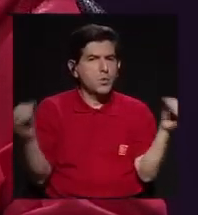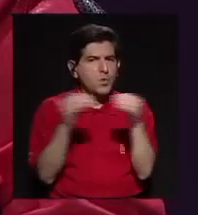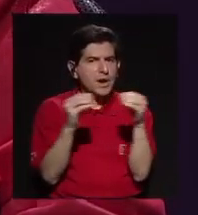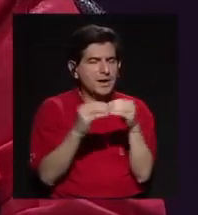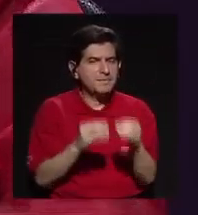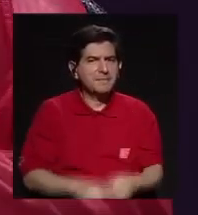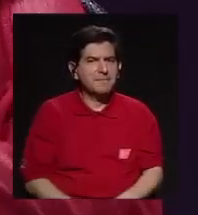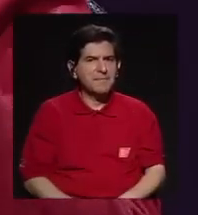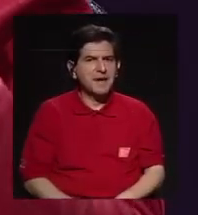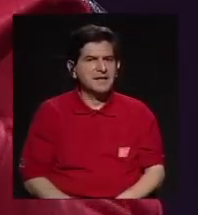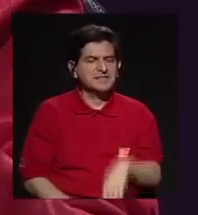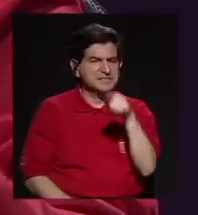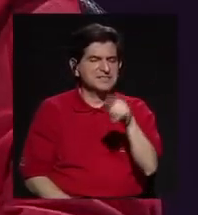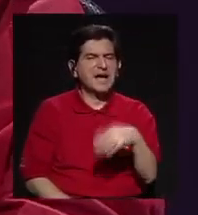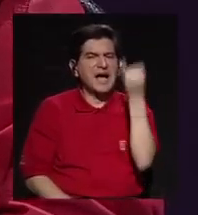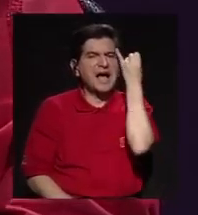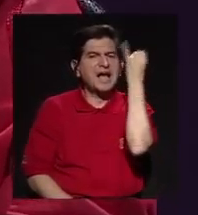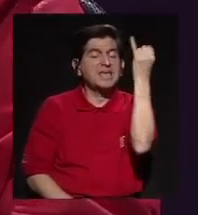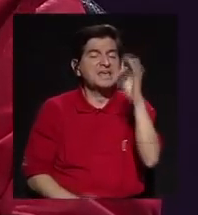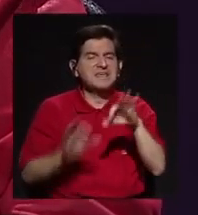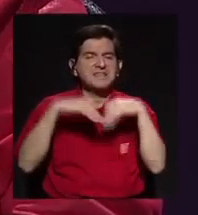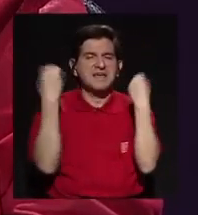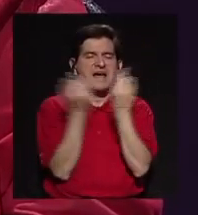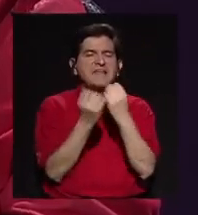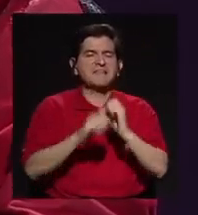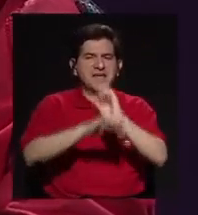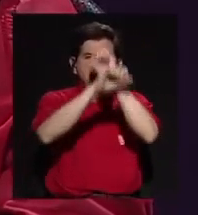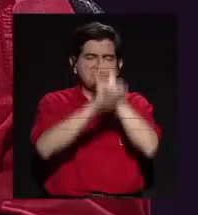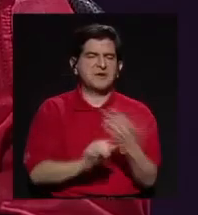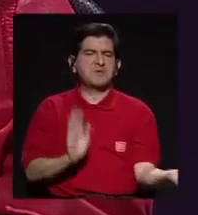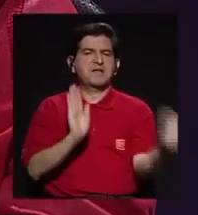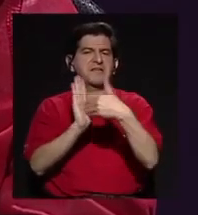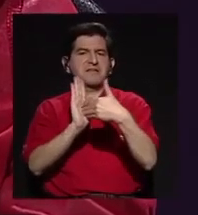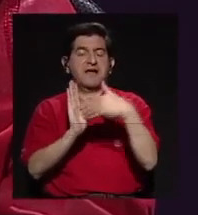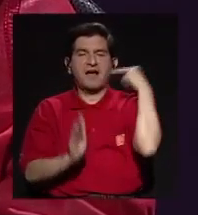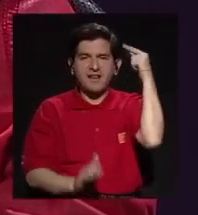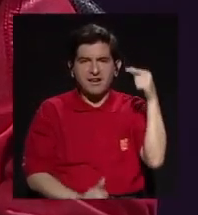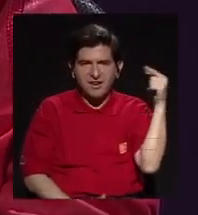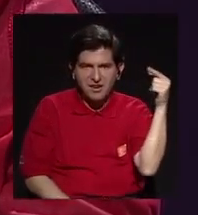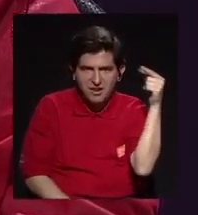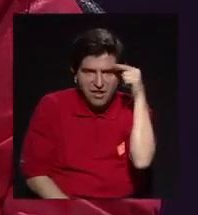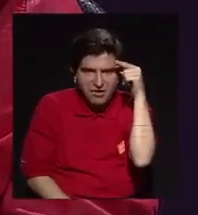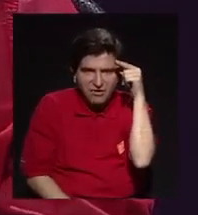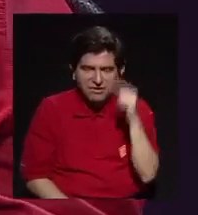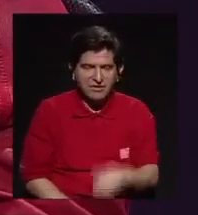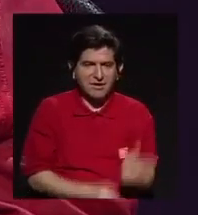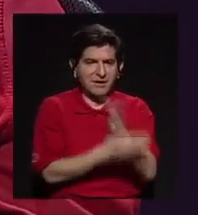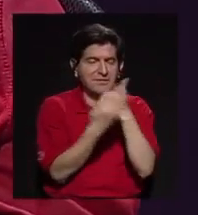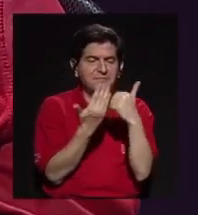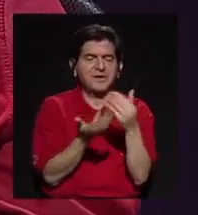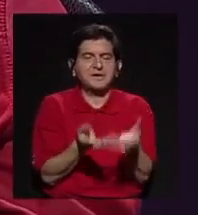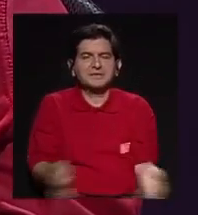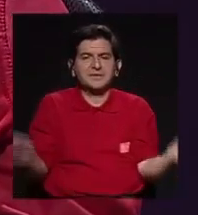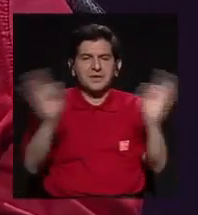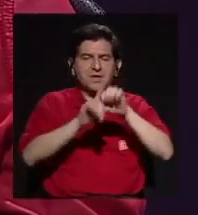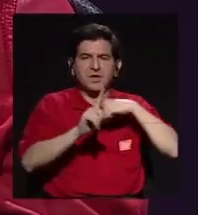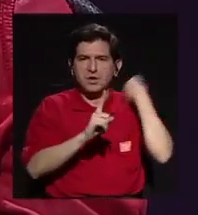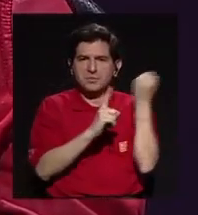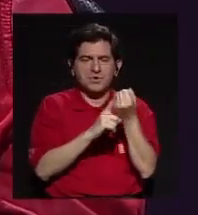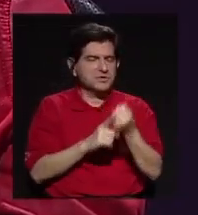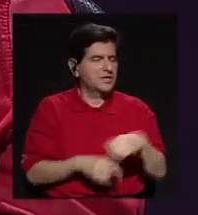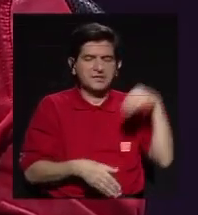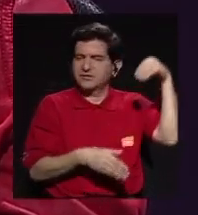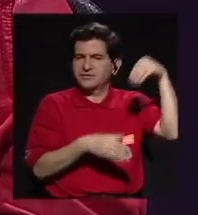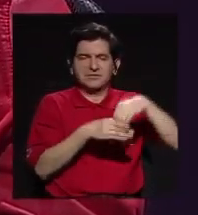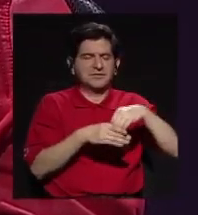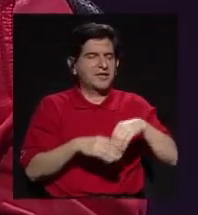volver a meter con esta idea de familia tradicional de la cual obviamente una buena parte de esta sociedad no forma parte